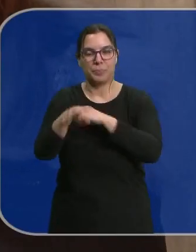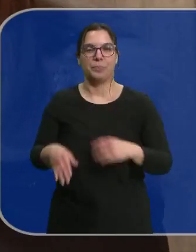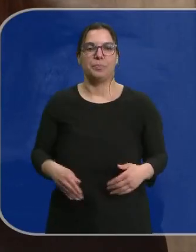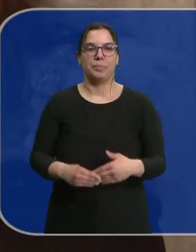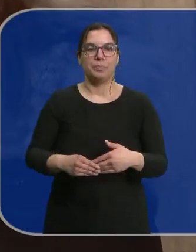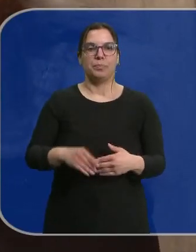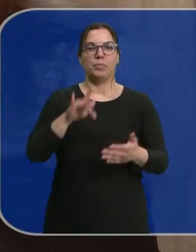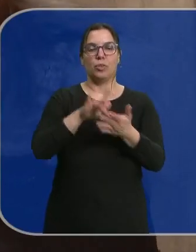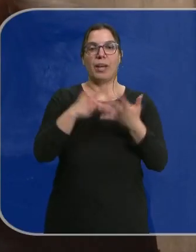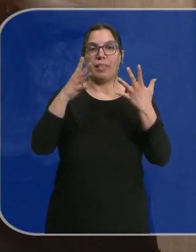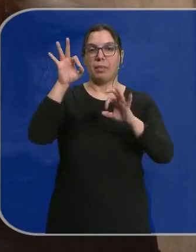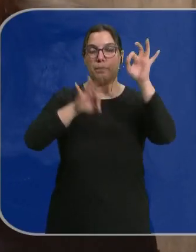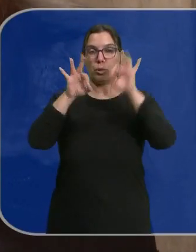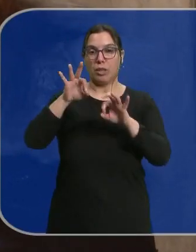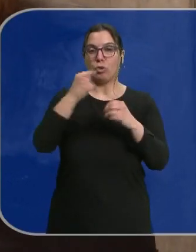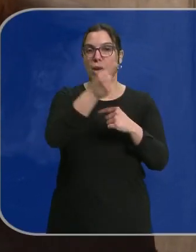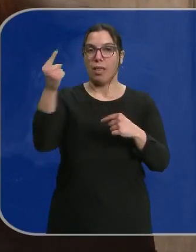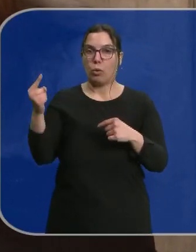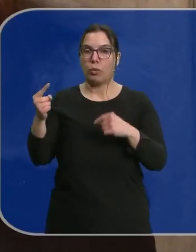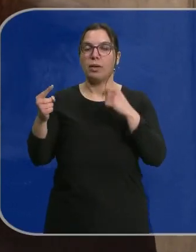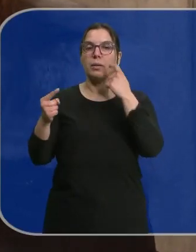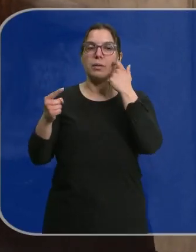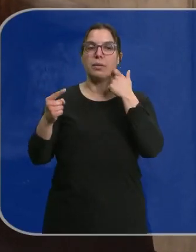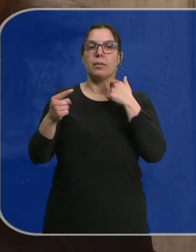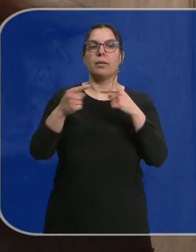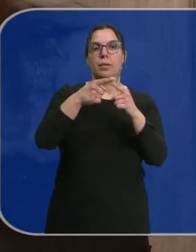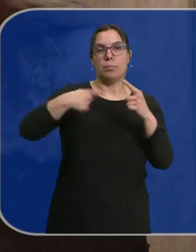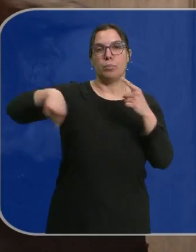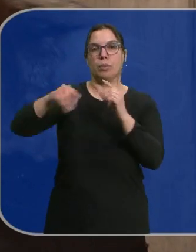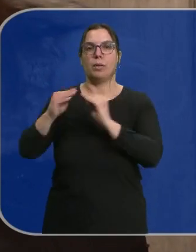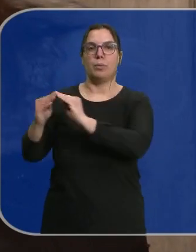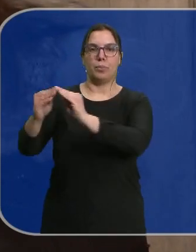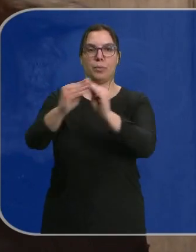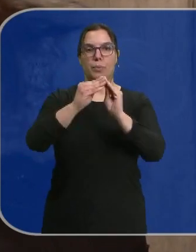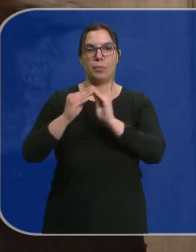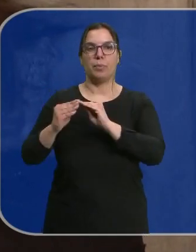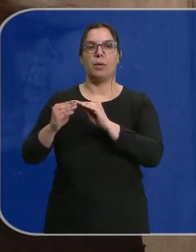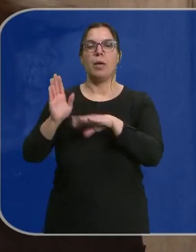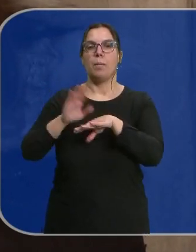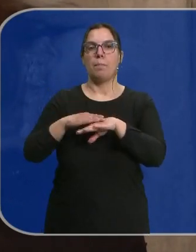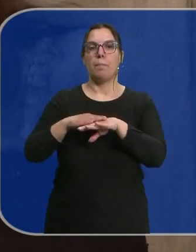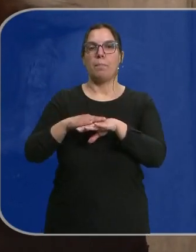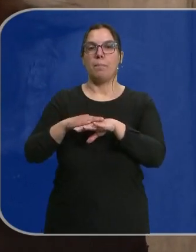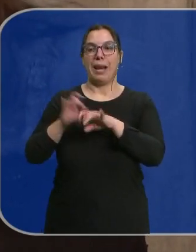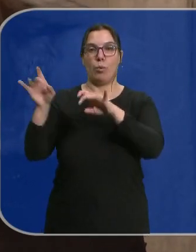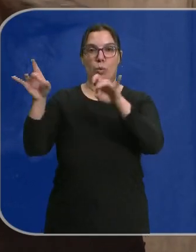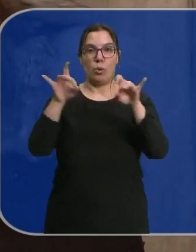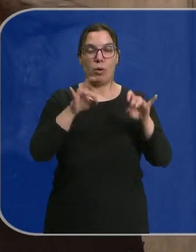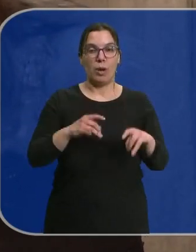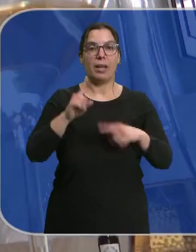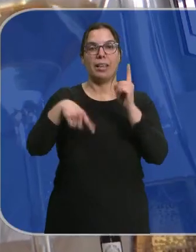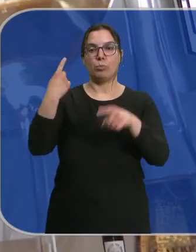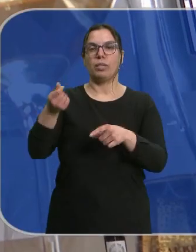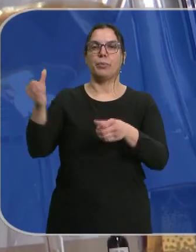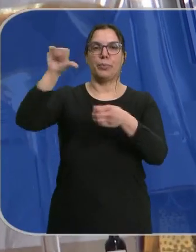saca del 10% de cada una de ellas, es lo que pasamos a homogeneizar, a juntar para que salga una partida toda igual y es lo que se destina